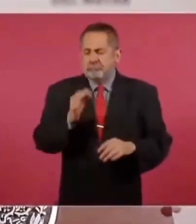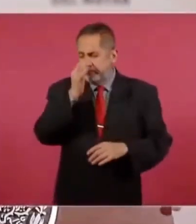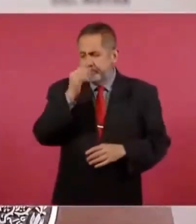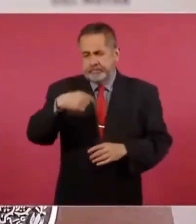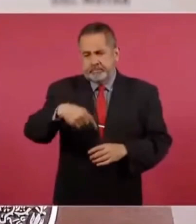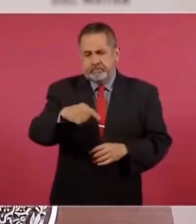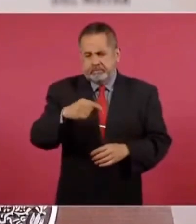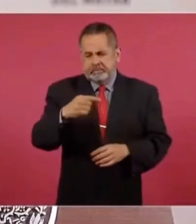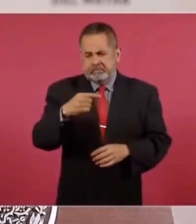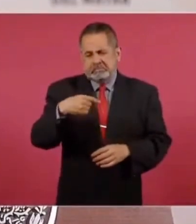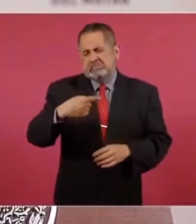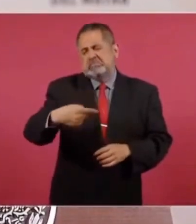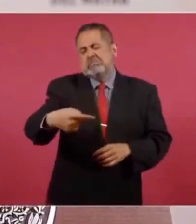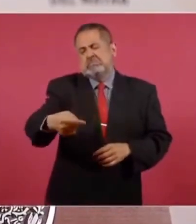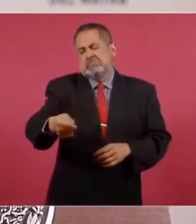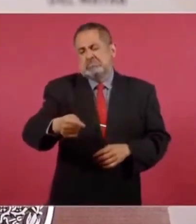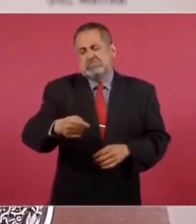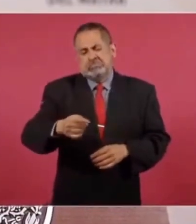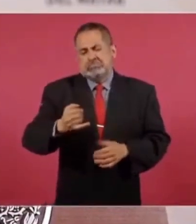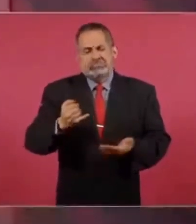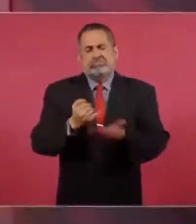en unos días más,